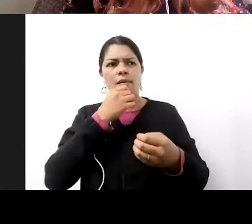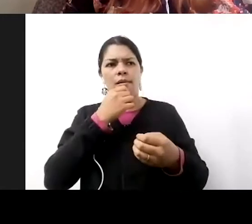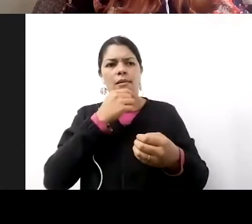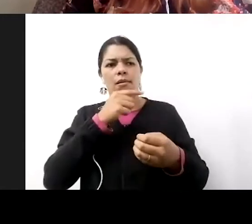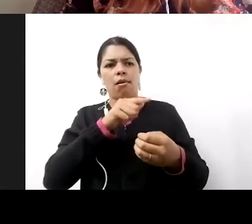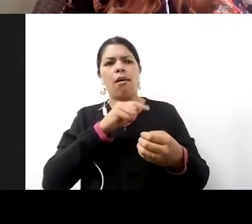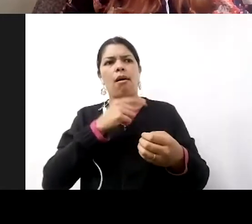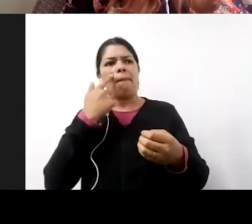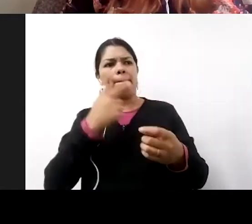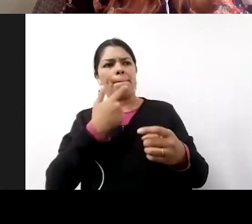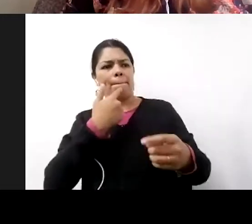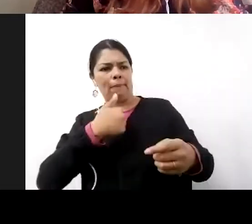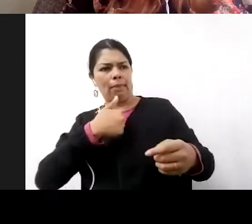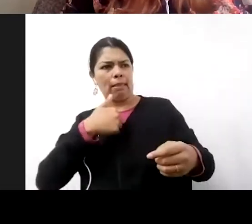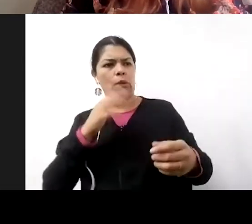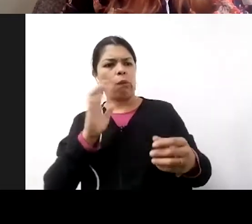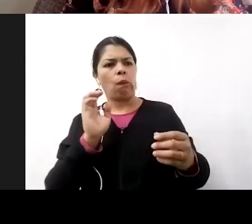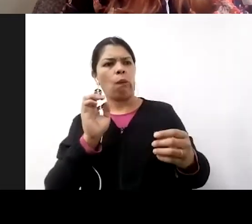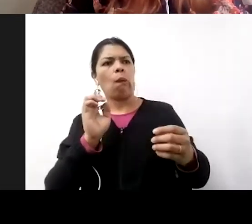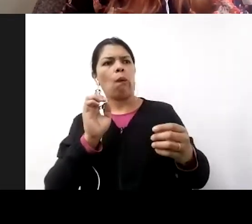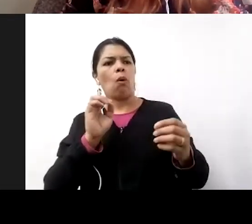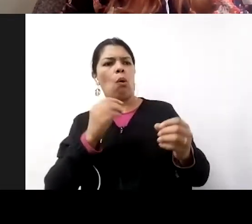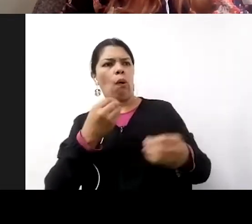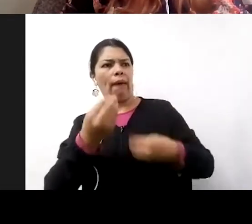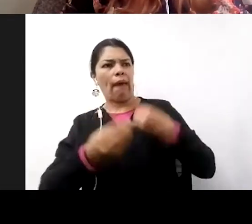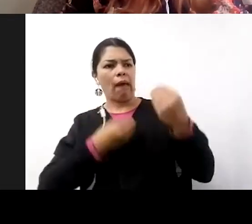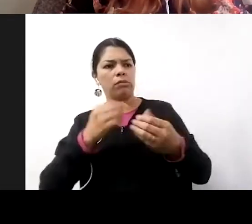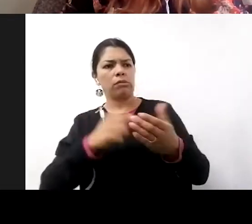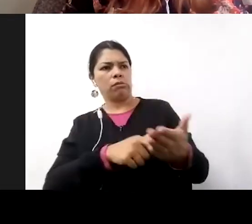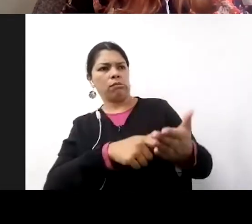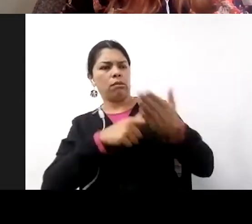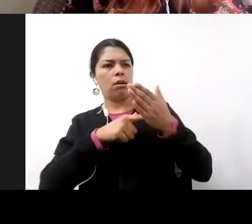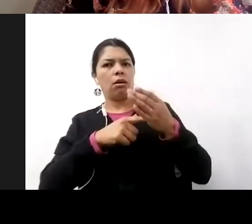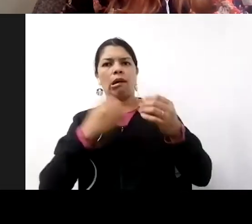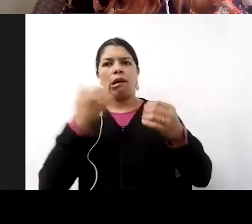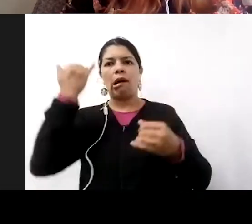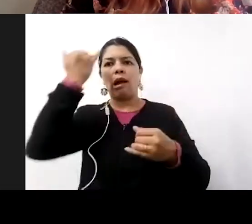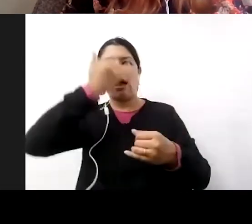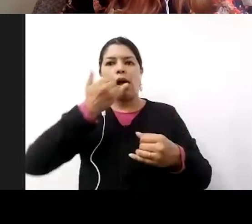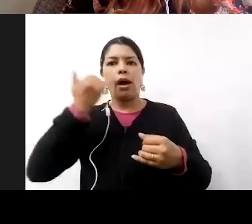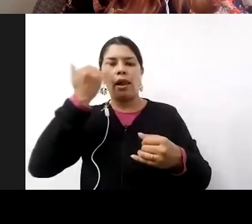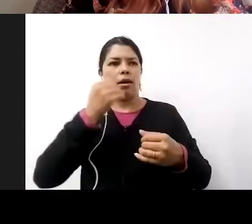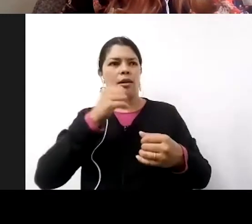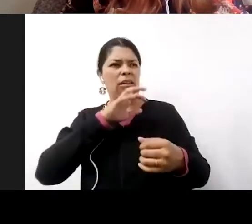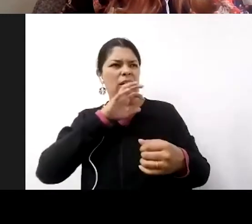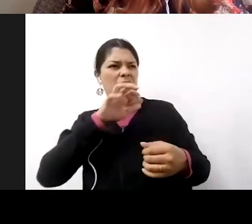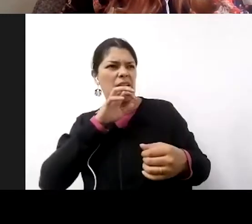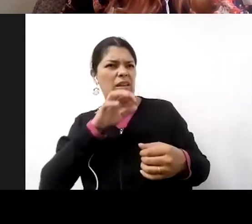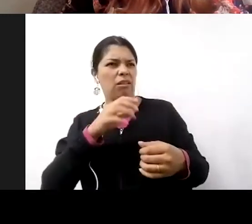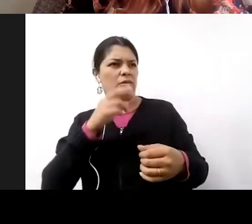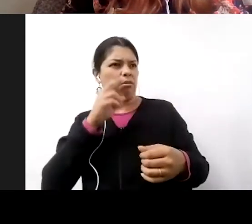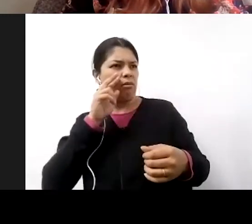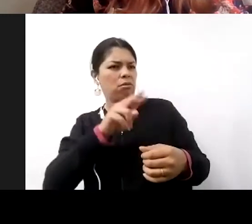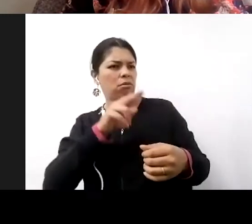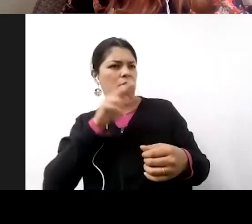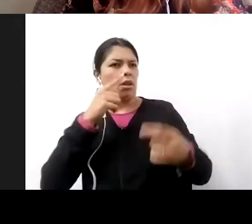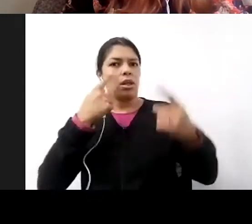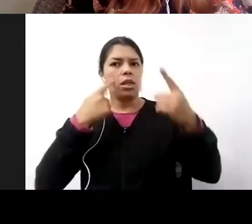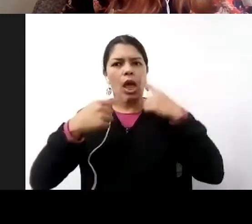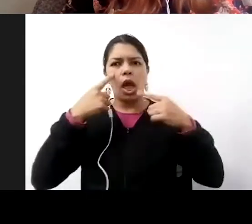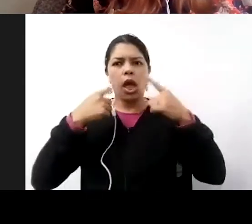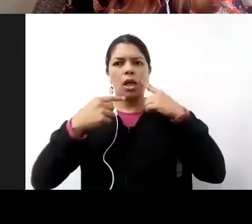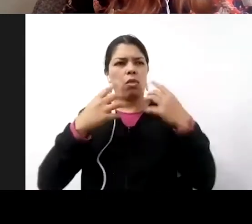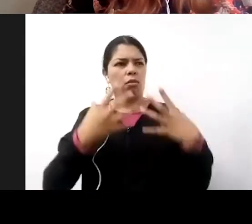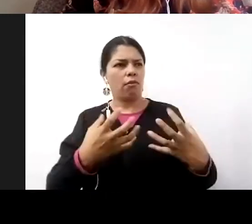ejemplo, por lo que decimos, lo que hacemos, las caras, los gritos, el llanto, el enojo,